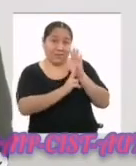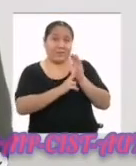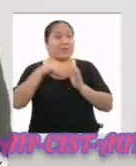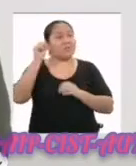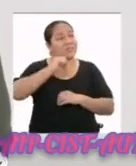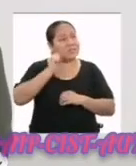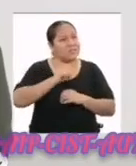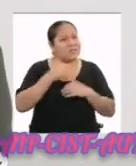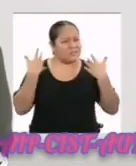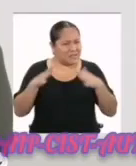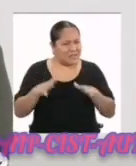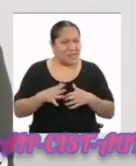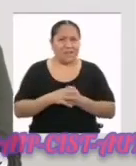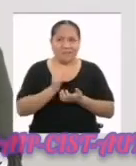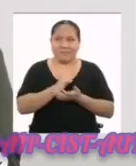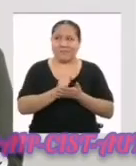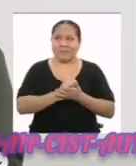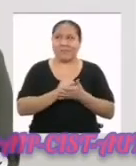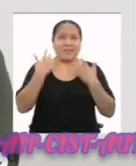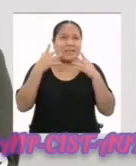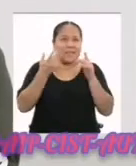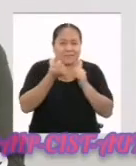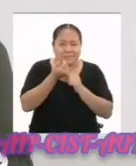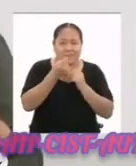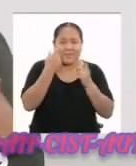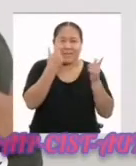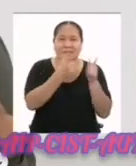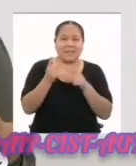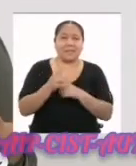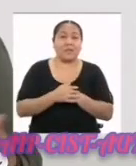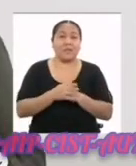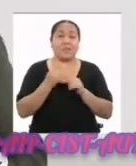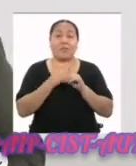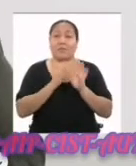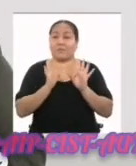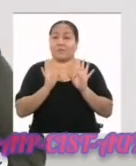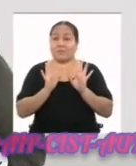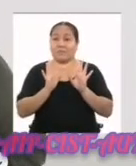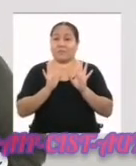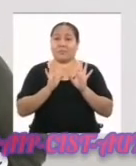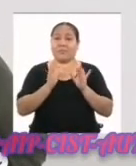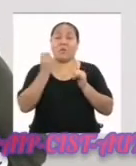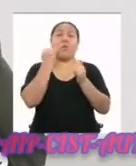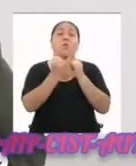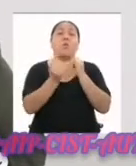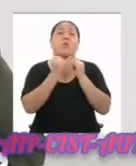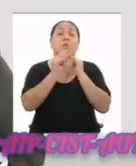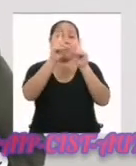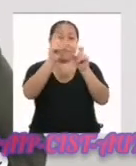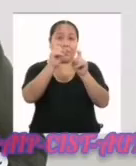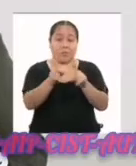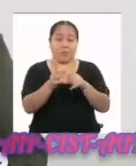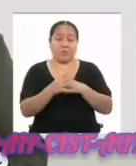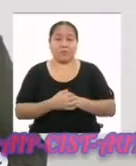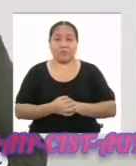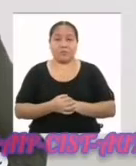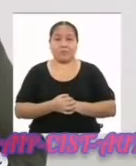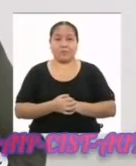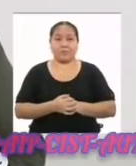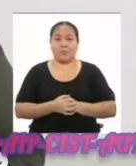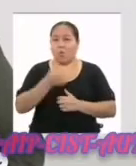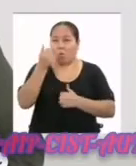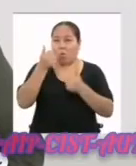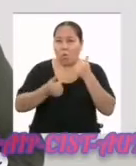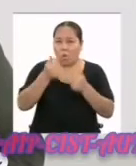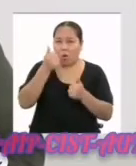Sí, claro que sí. Ya estamos listos. Pero a ver, una última pregunta. ¿Cuáles